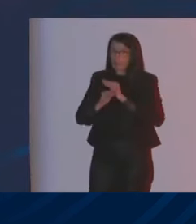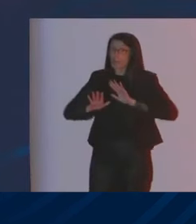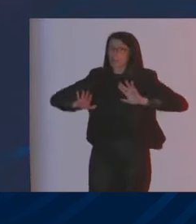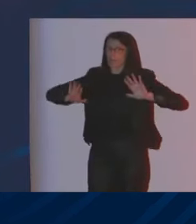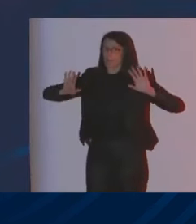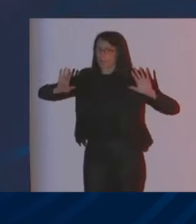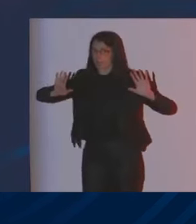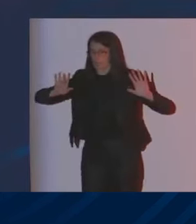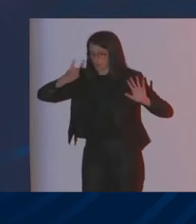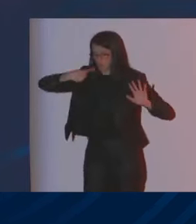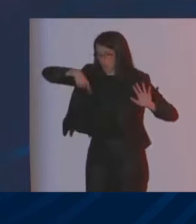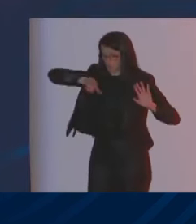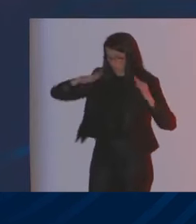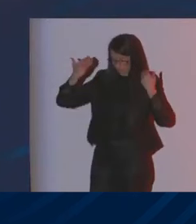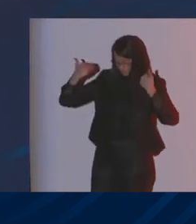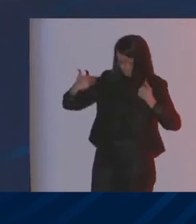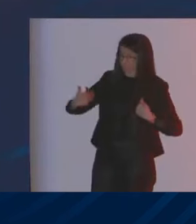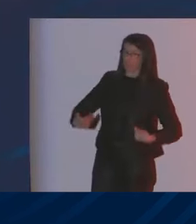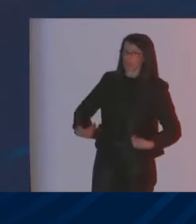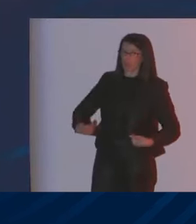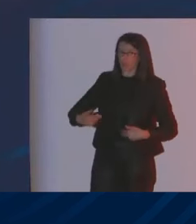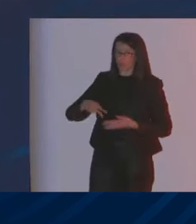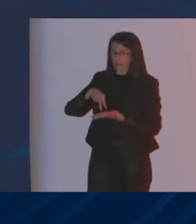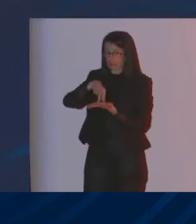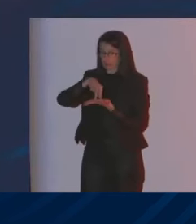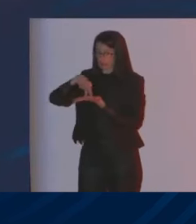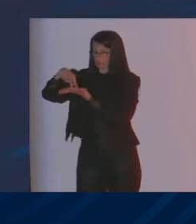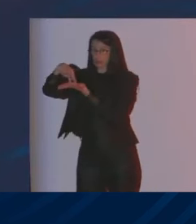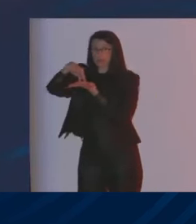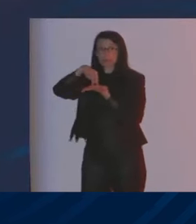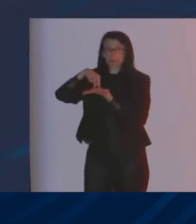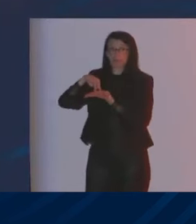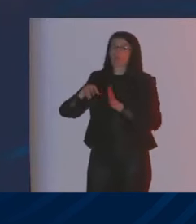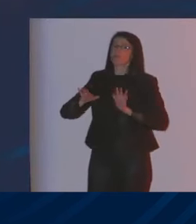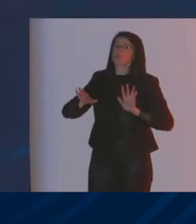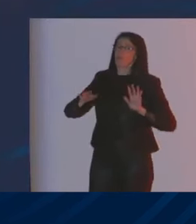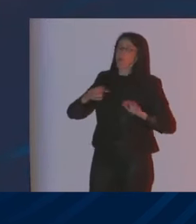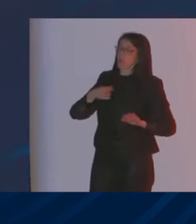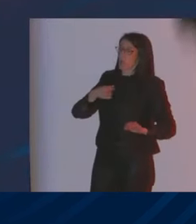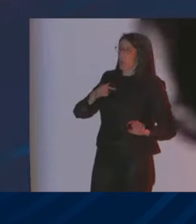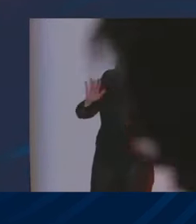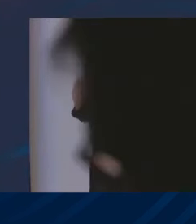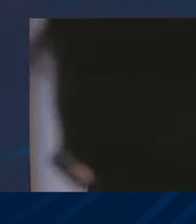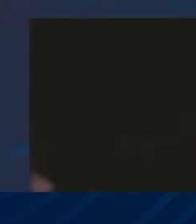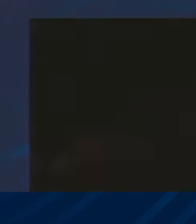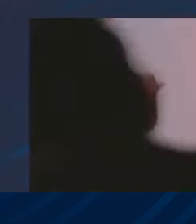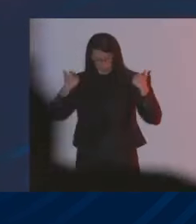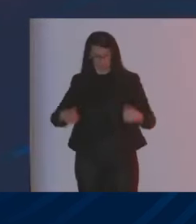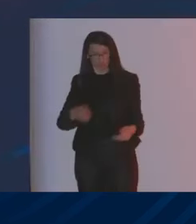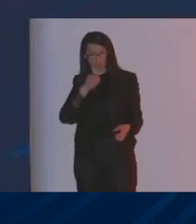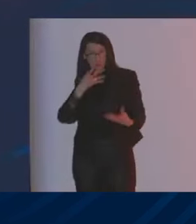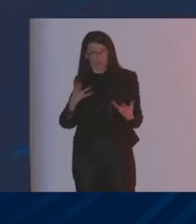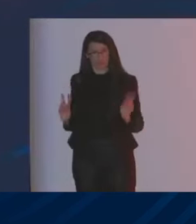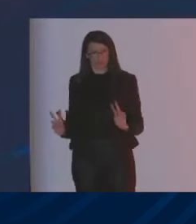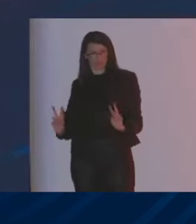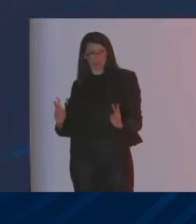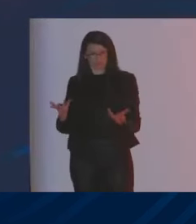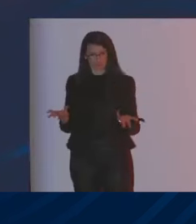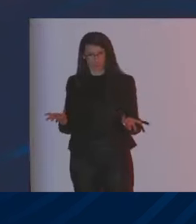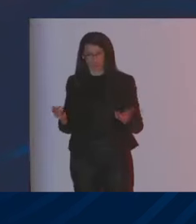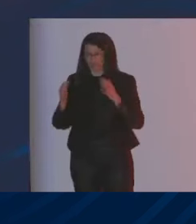aunque ustedes me vean así, un poquito desorientada, yo todavía estoy en muy buena forma.